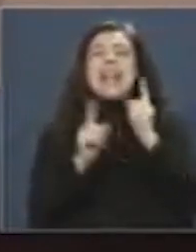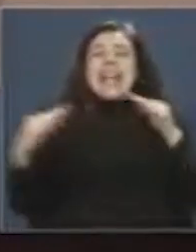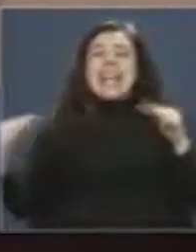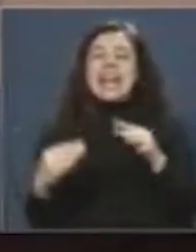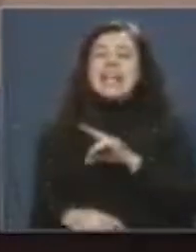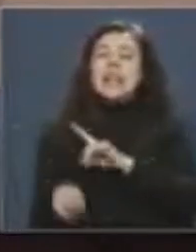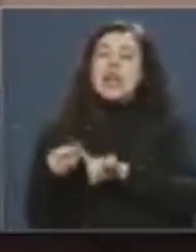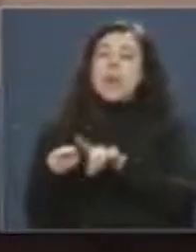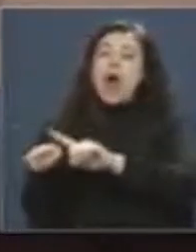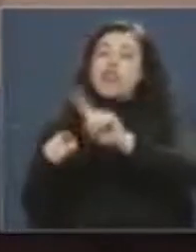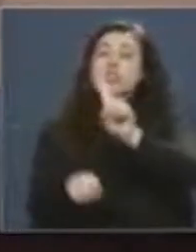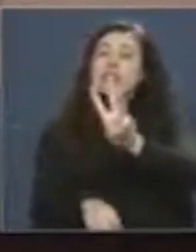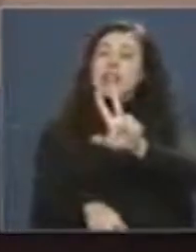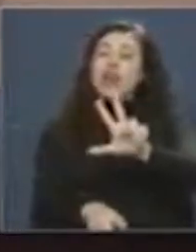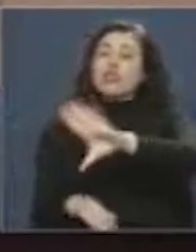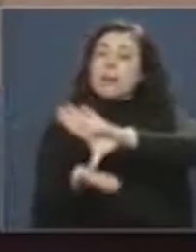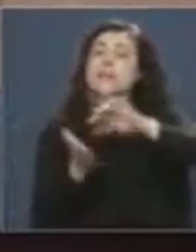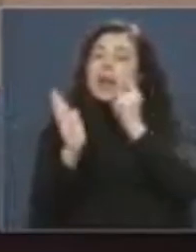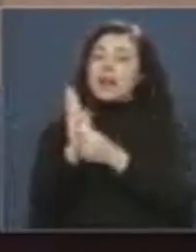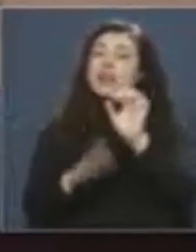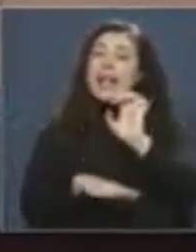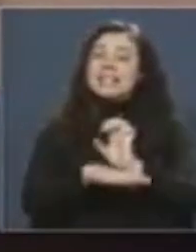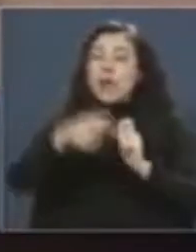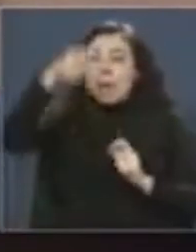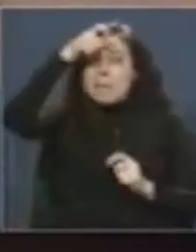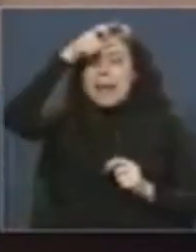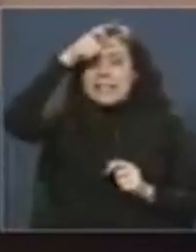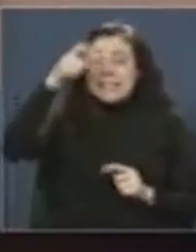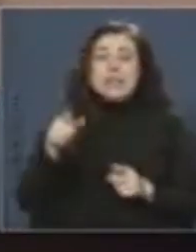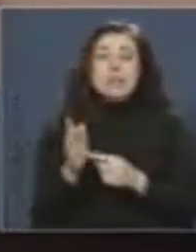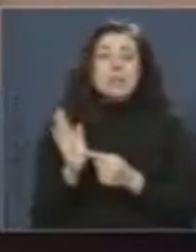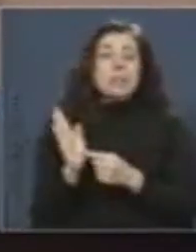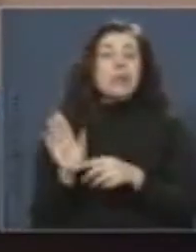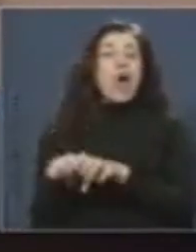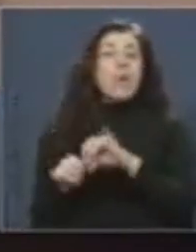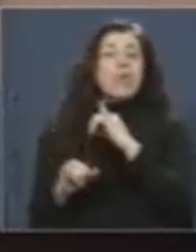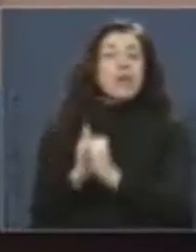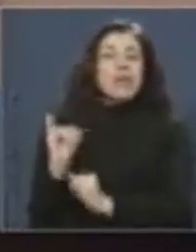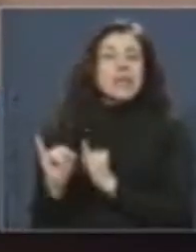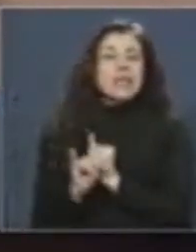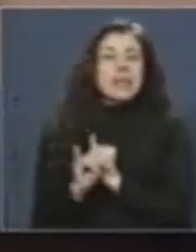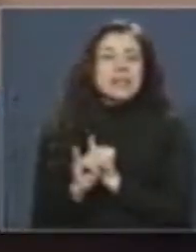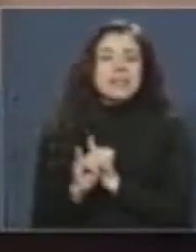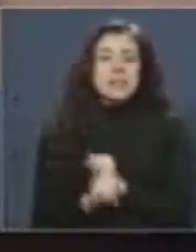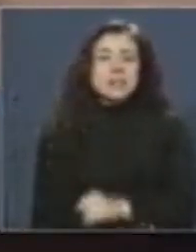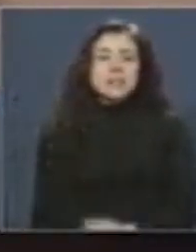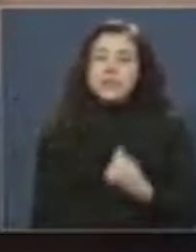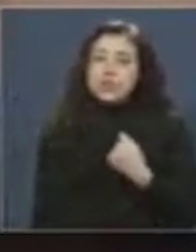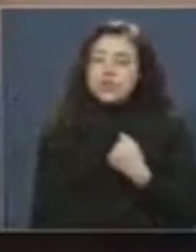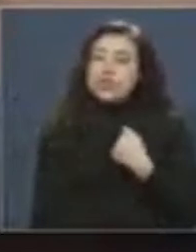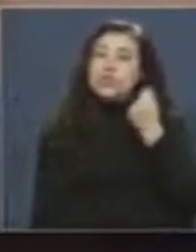Chile, al igual que otros 138 países, han reconocido al Estado de Palestina de acuerdo a las resoluciones internacionales. Y de hecho, yo